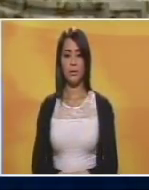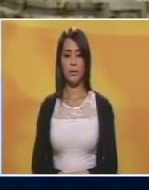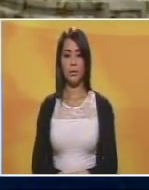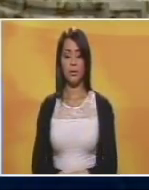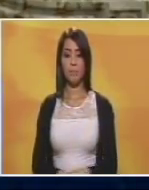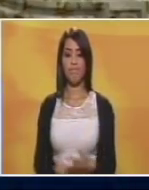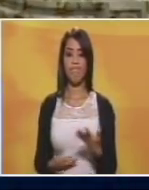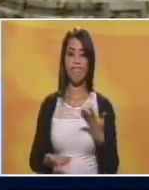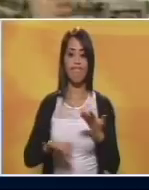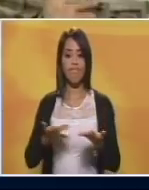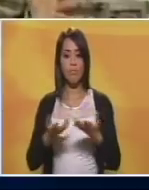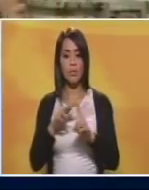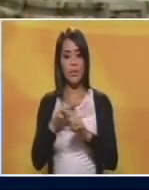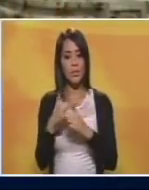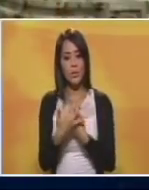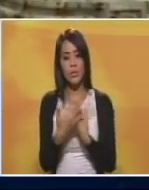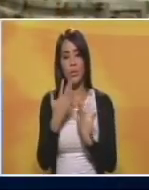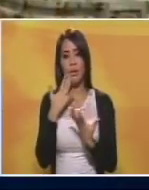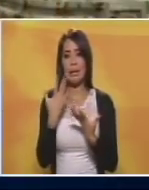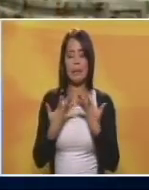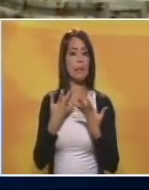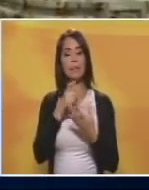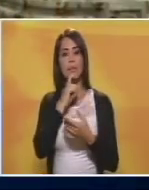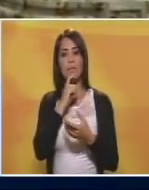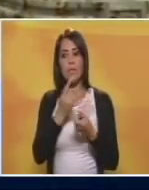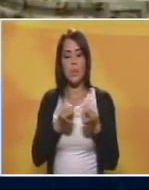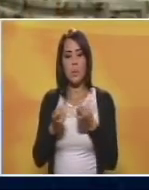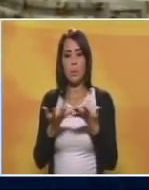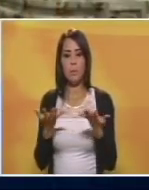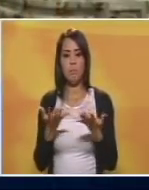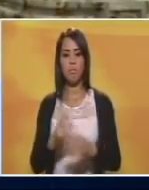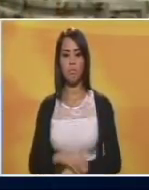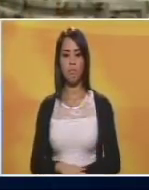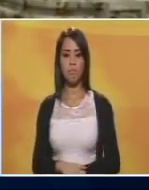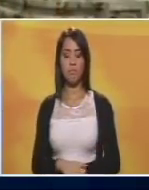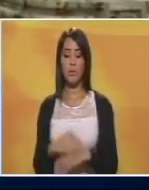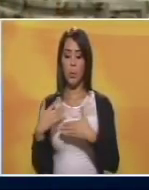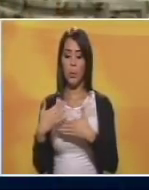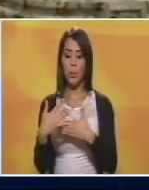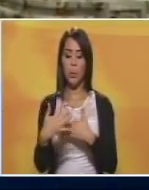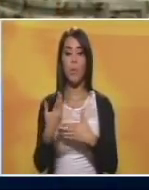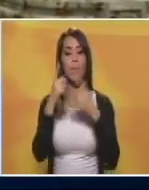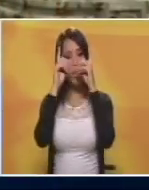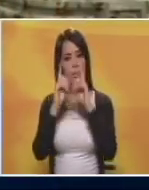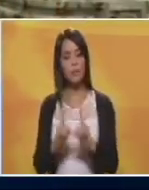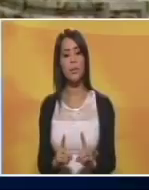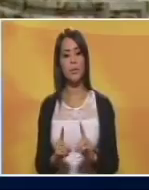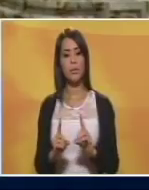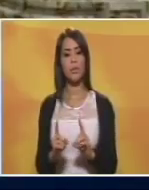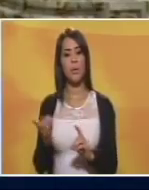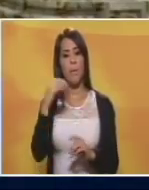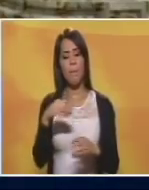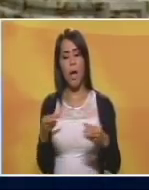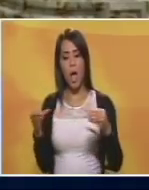por cuestiones que están fuera de nuestro control. Dado este momento que viene por delante, he decidido compactar más mi